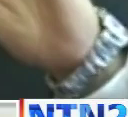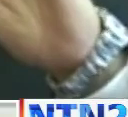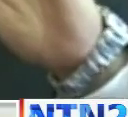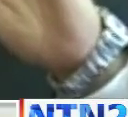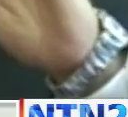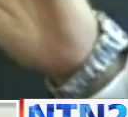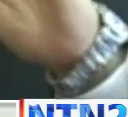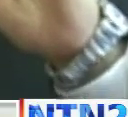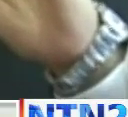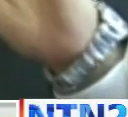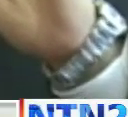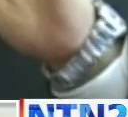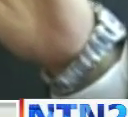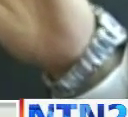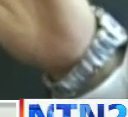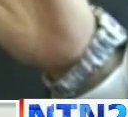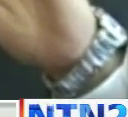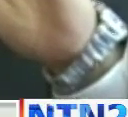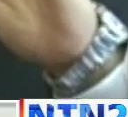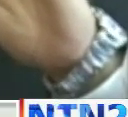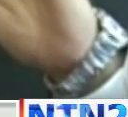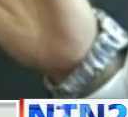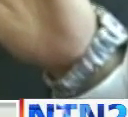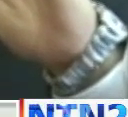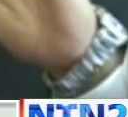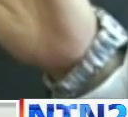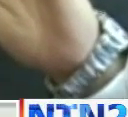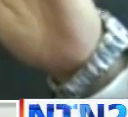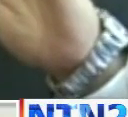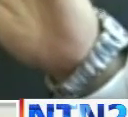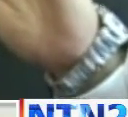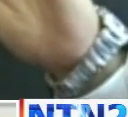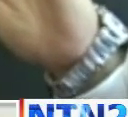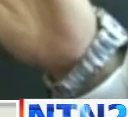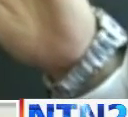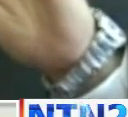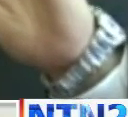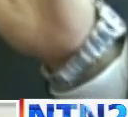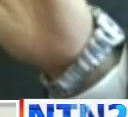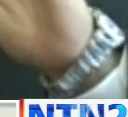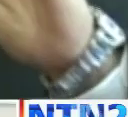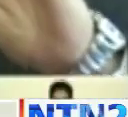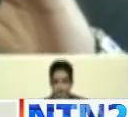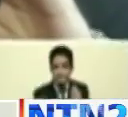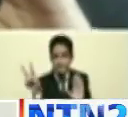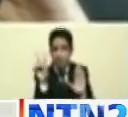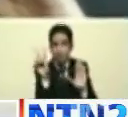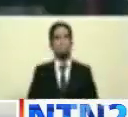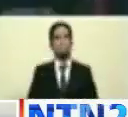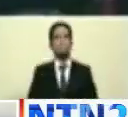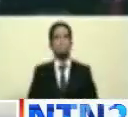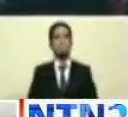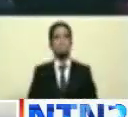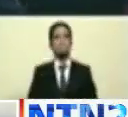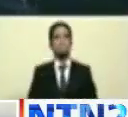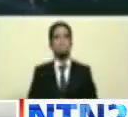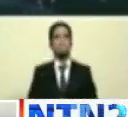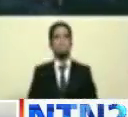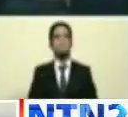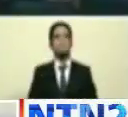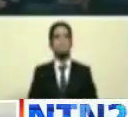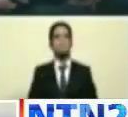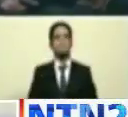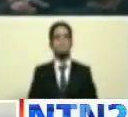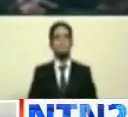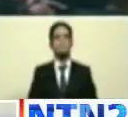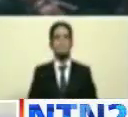mundo. Agrega que Maduro ha implementado medidas inadecuadas ante la crisis política, social y económica que afecta al país. Pese